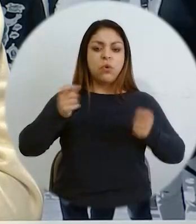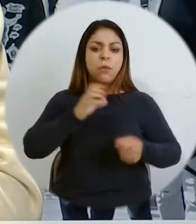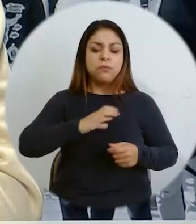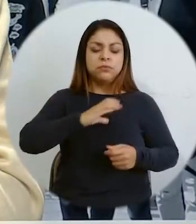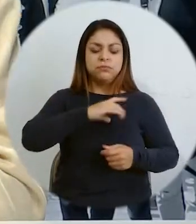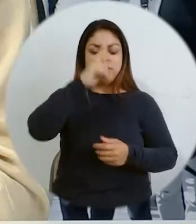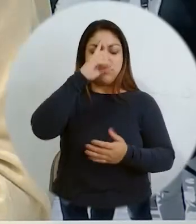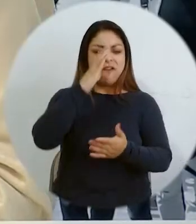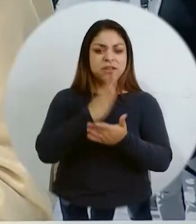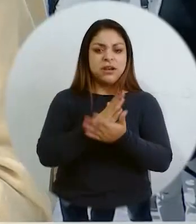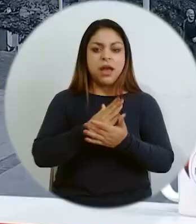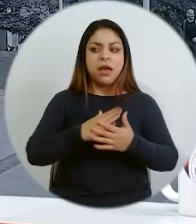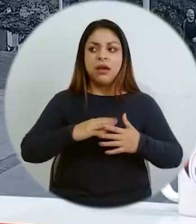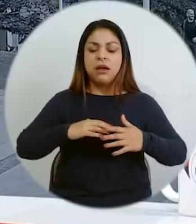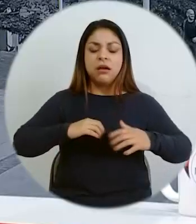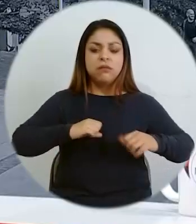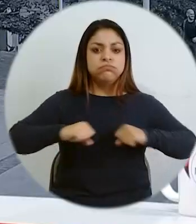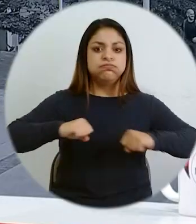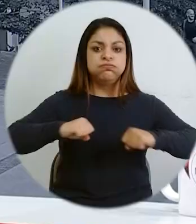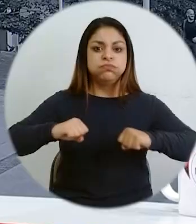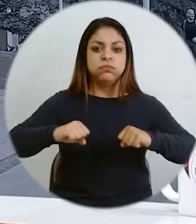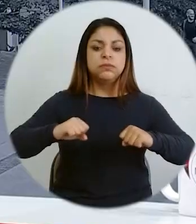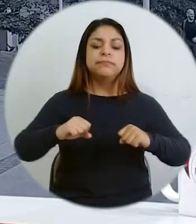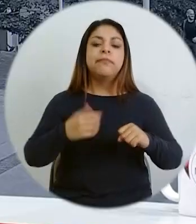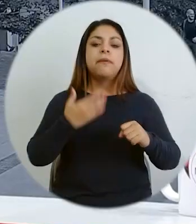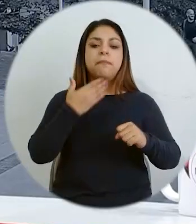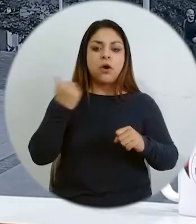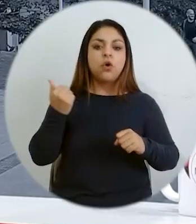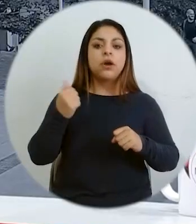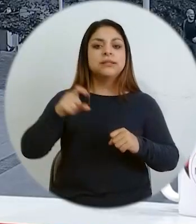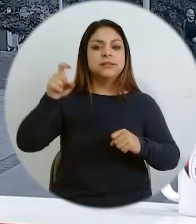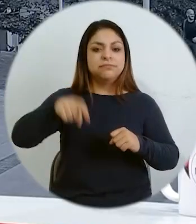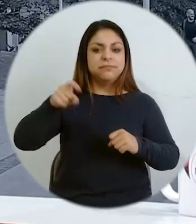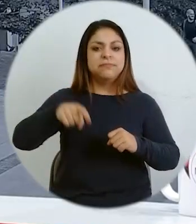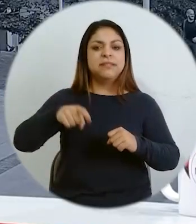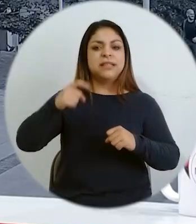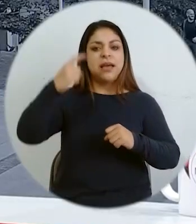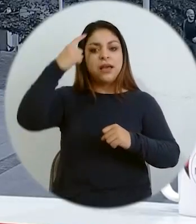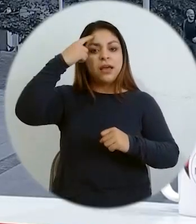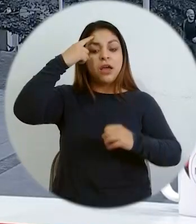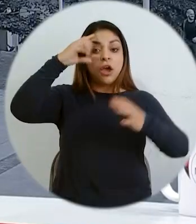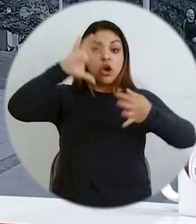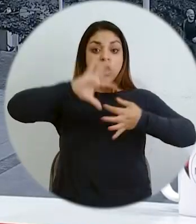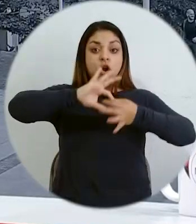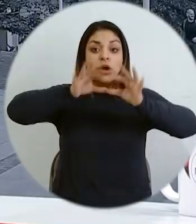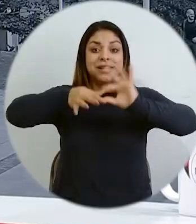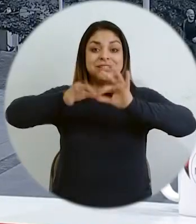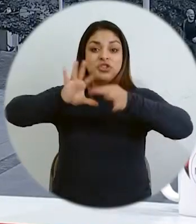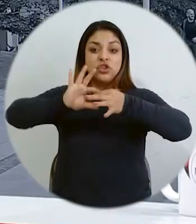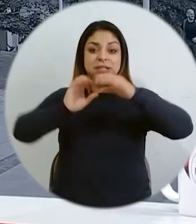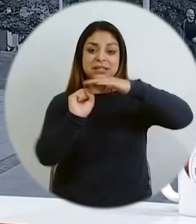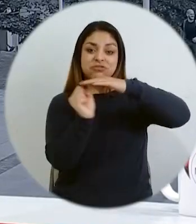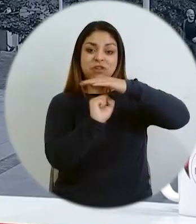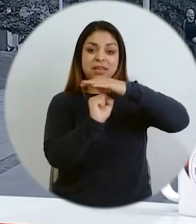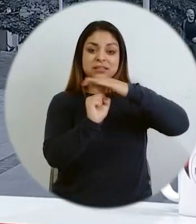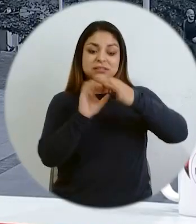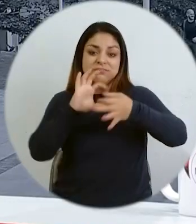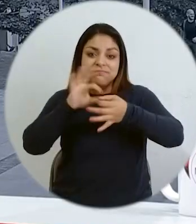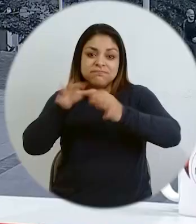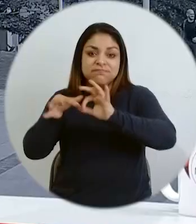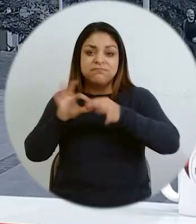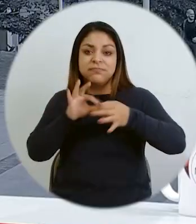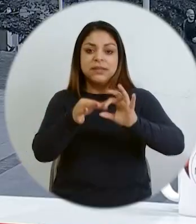regular nuestro comportamiento y frenar nuestros impulsos, depende de conexiones en redes neuronales. Bueno, esas redes neuronales se